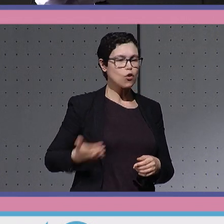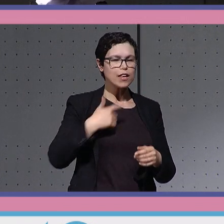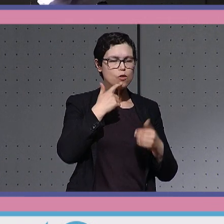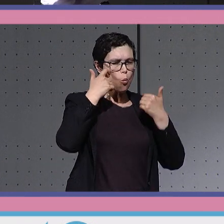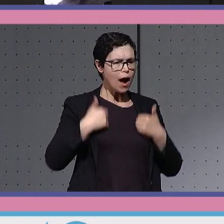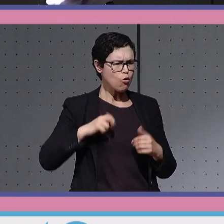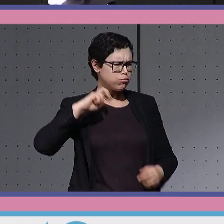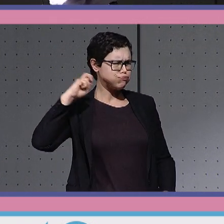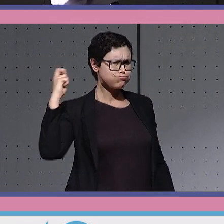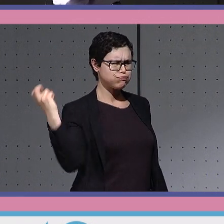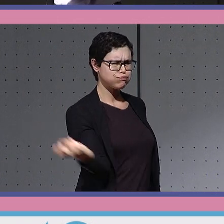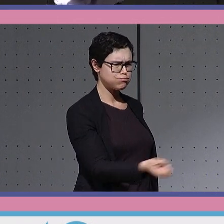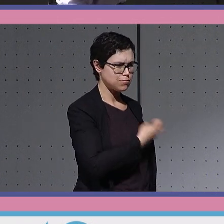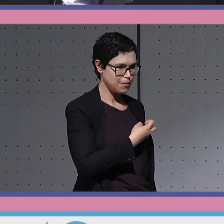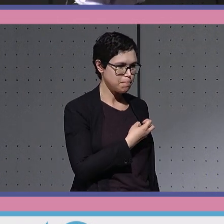Y